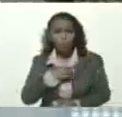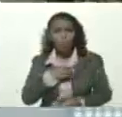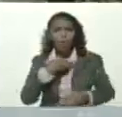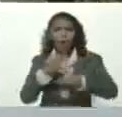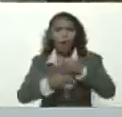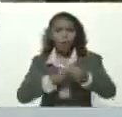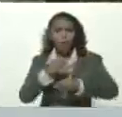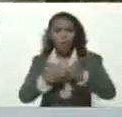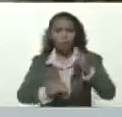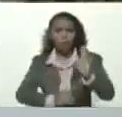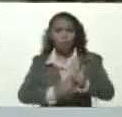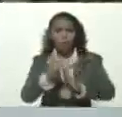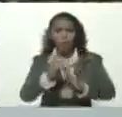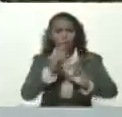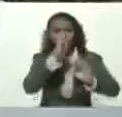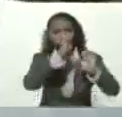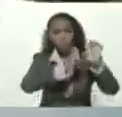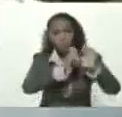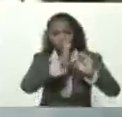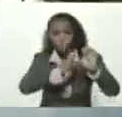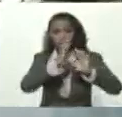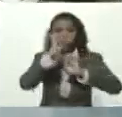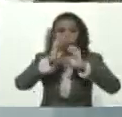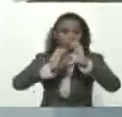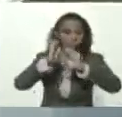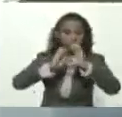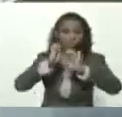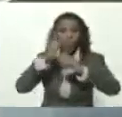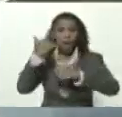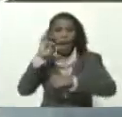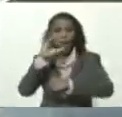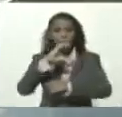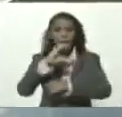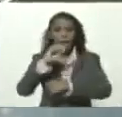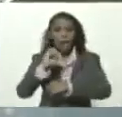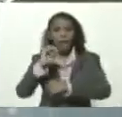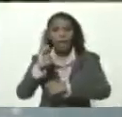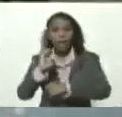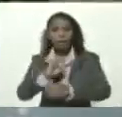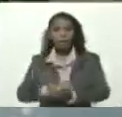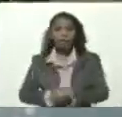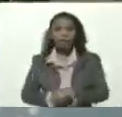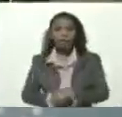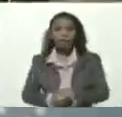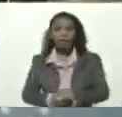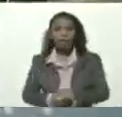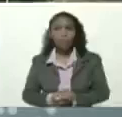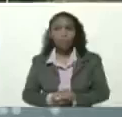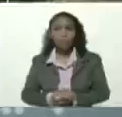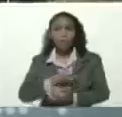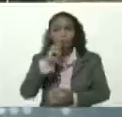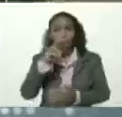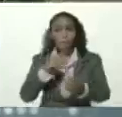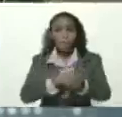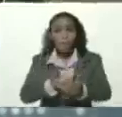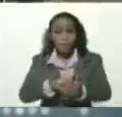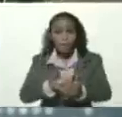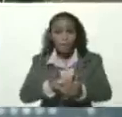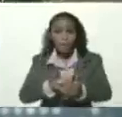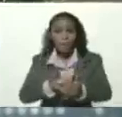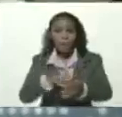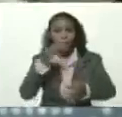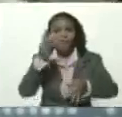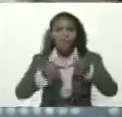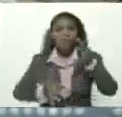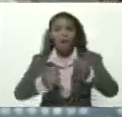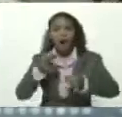Hemos desarrollado el sistema de fiscalización que tiene el Consejo Nacional Electoral, 2.000 fiscales en